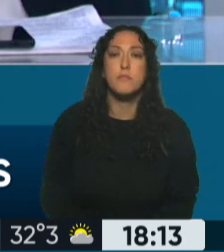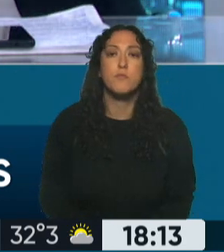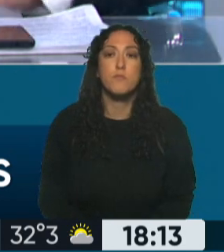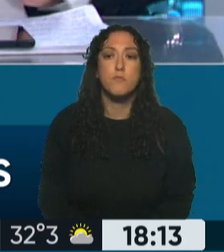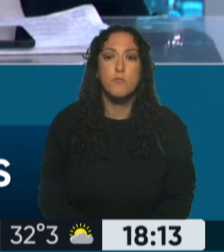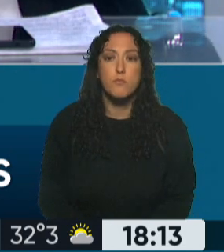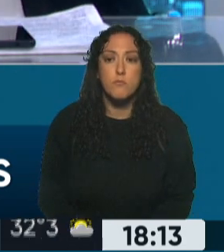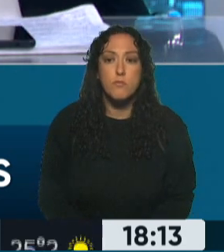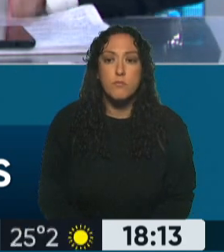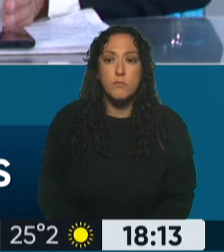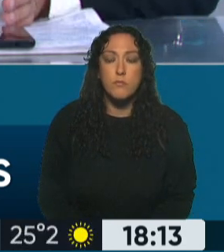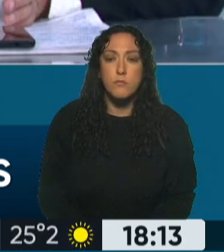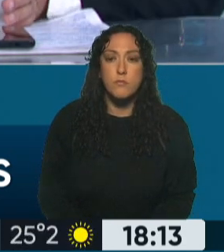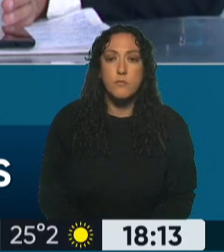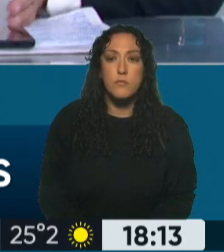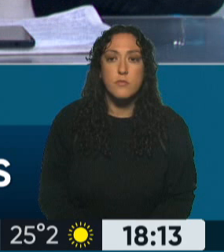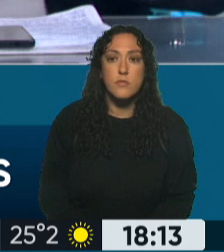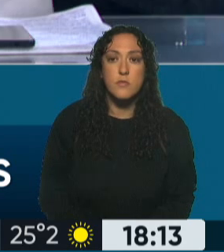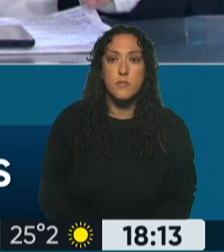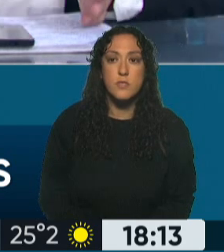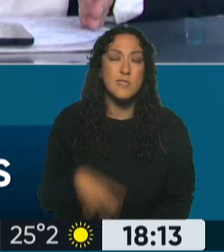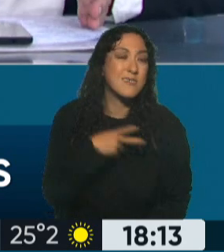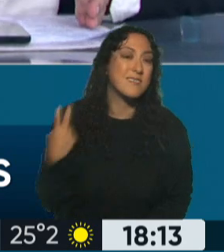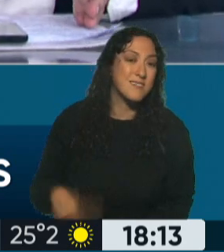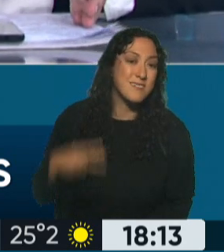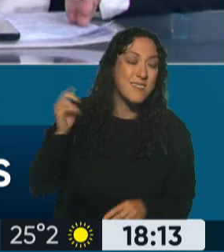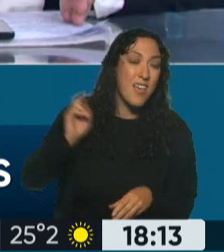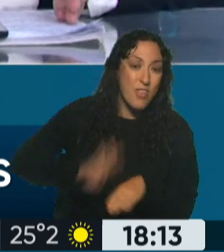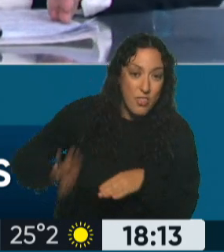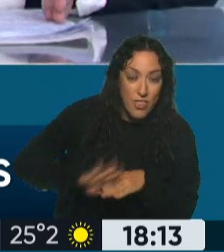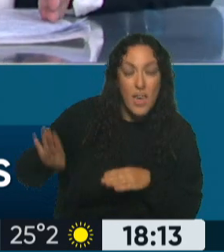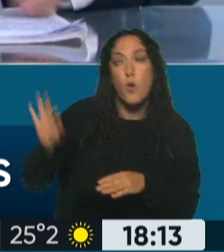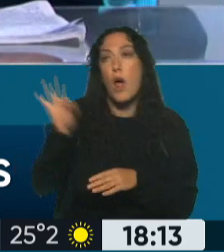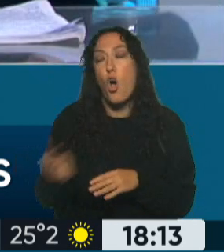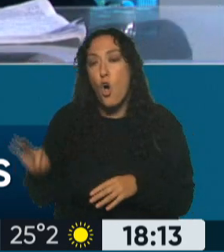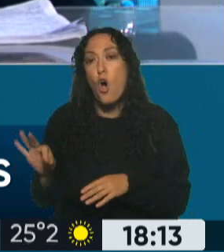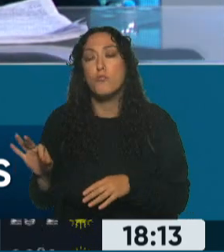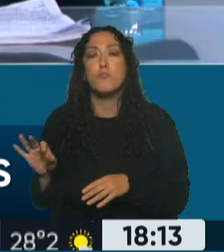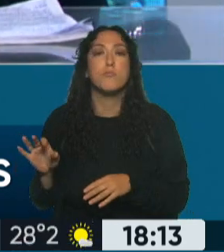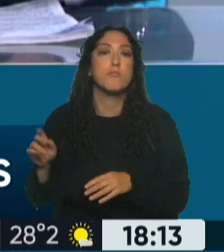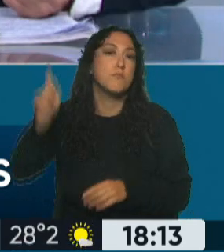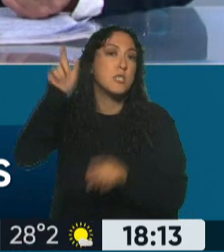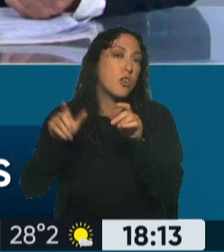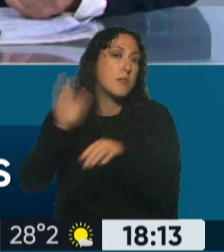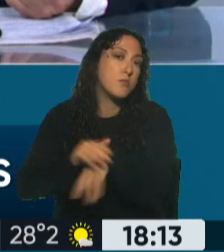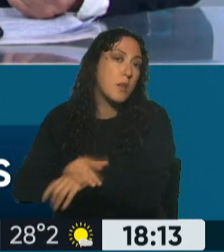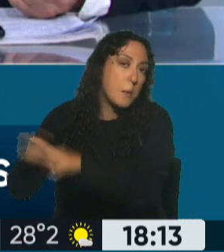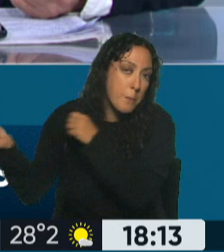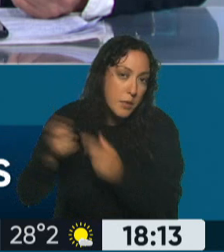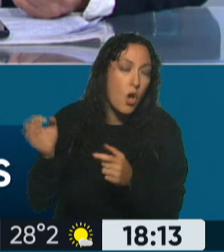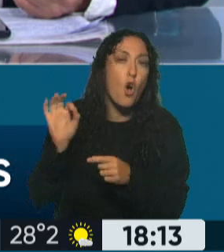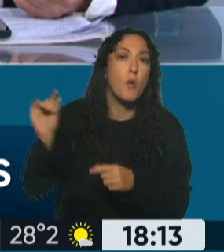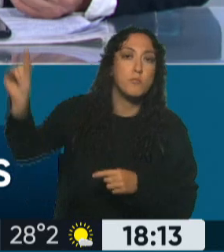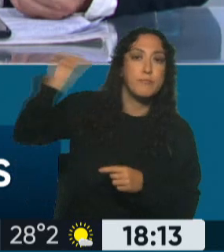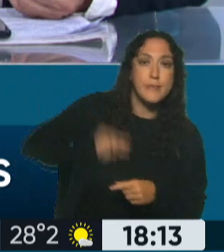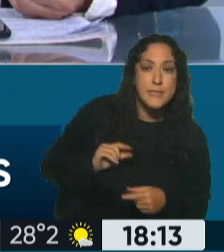sí lo que le debe al ya sea al des de China o a quien le financió la quién le va a dar ese